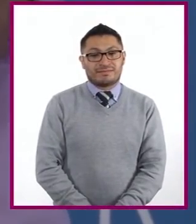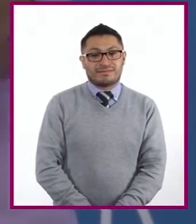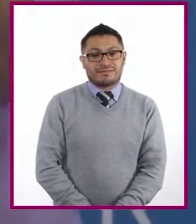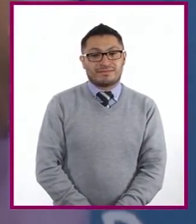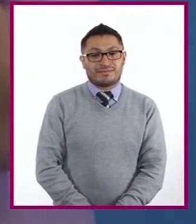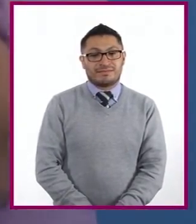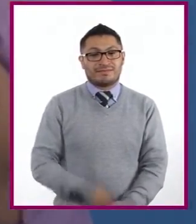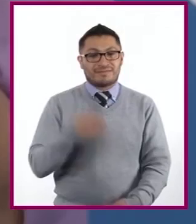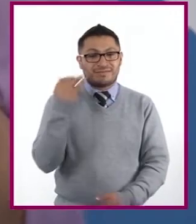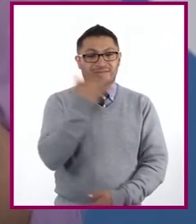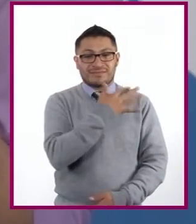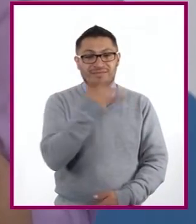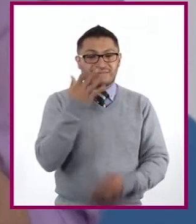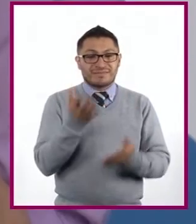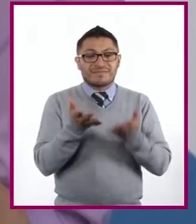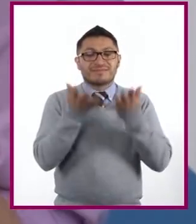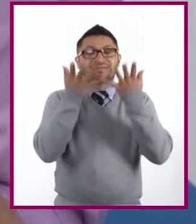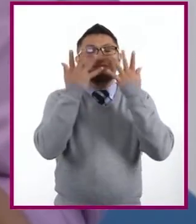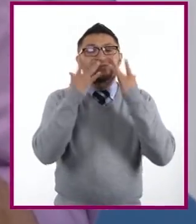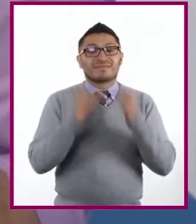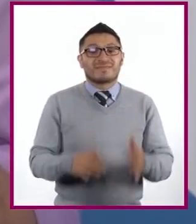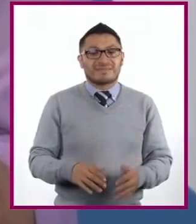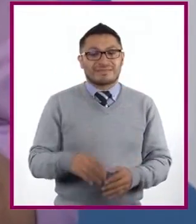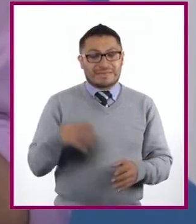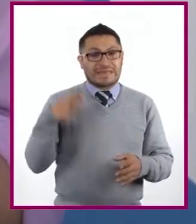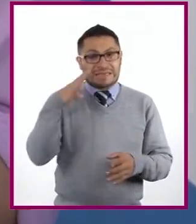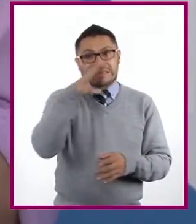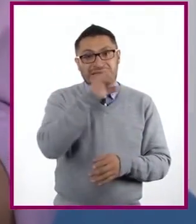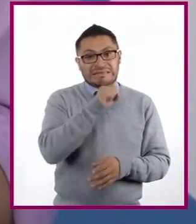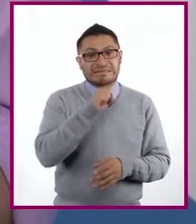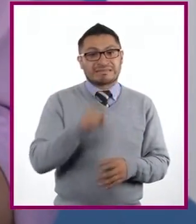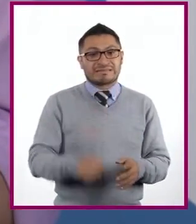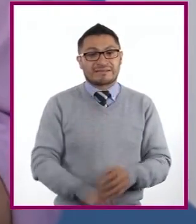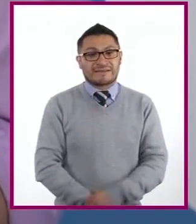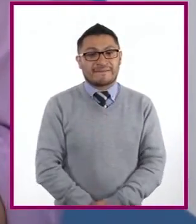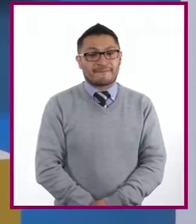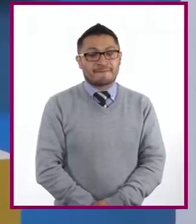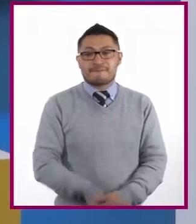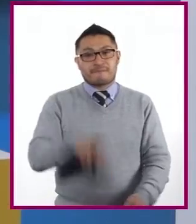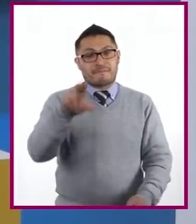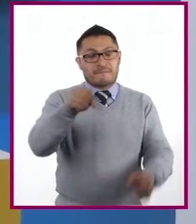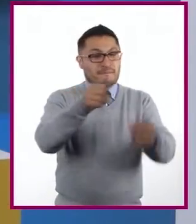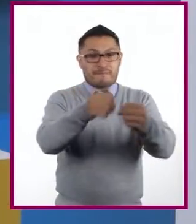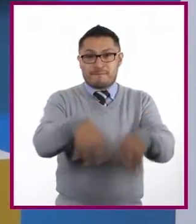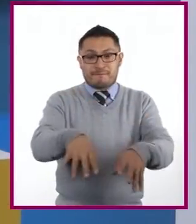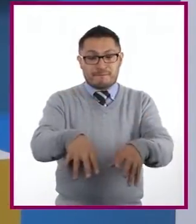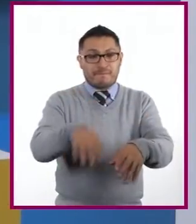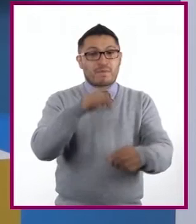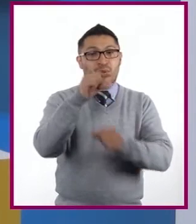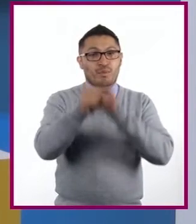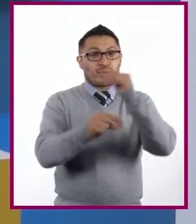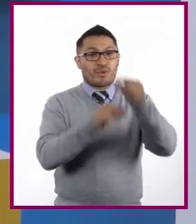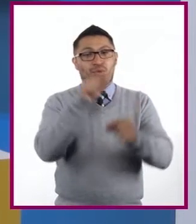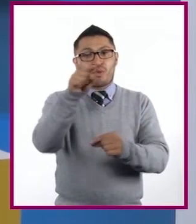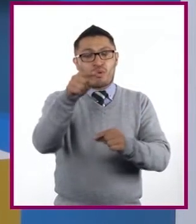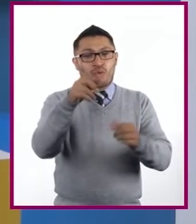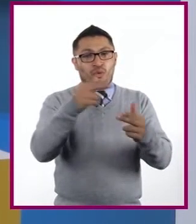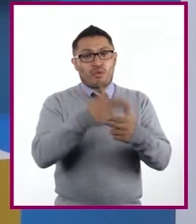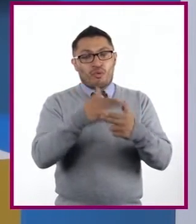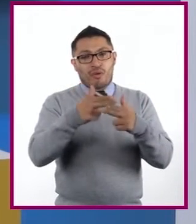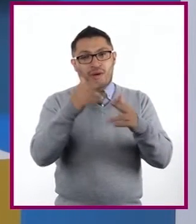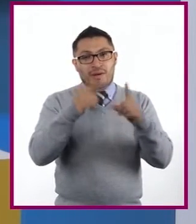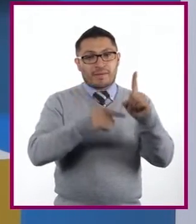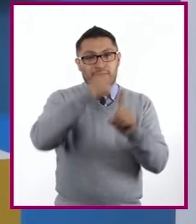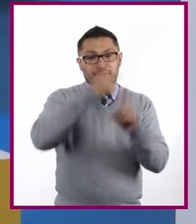Ay, qué rico huele el café. Está caliente. No la sueltes. Poco a poco vas a alcanzar el